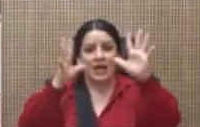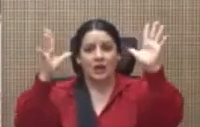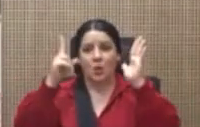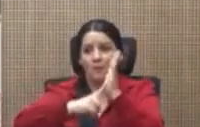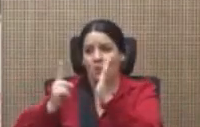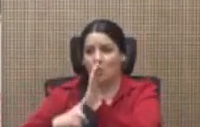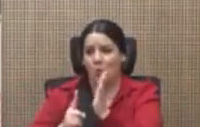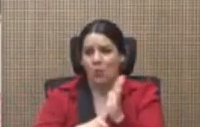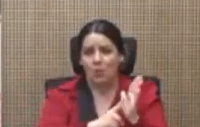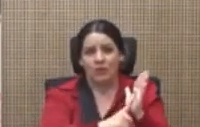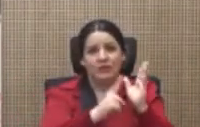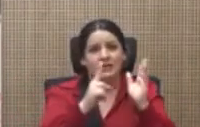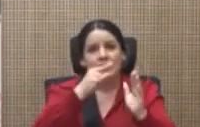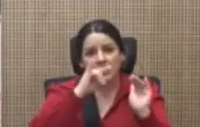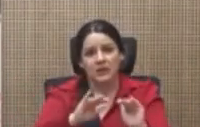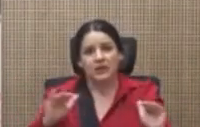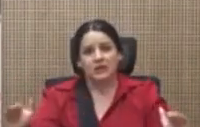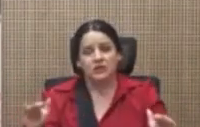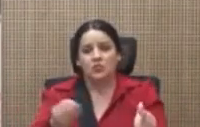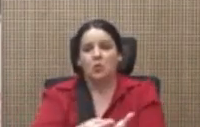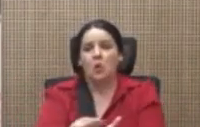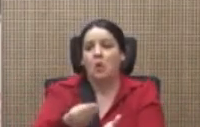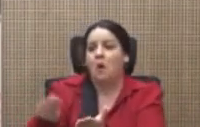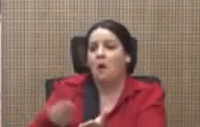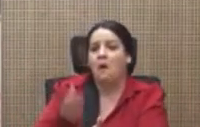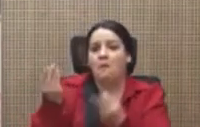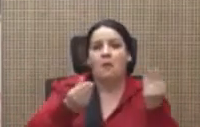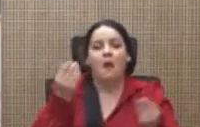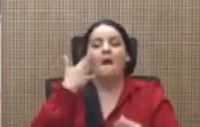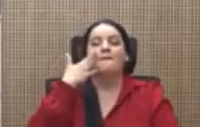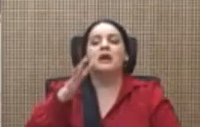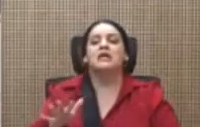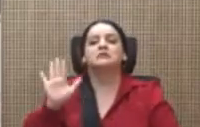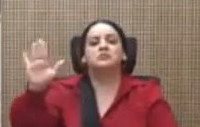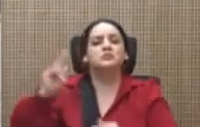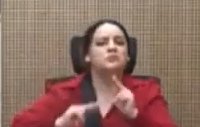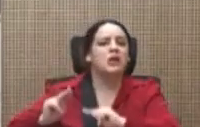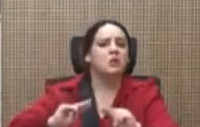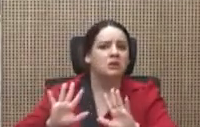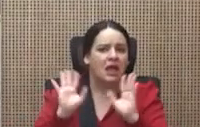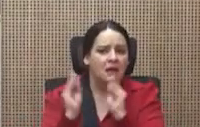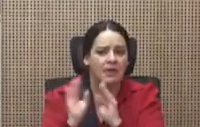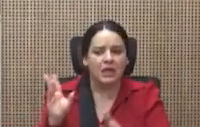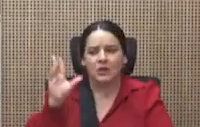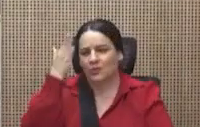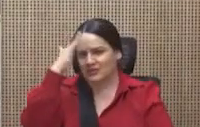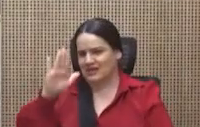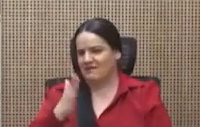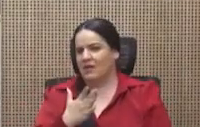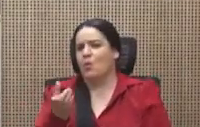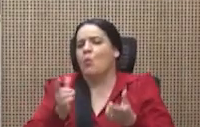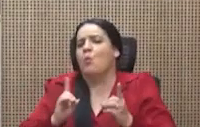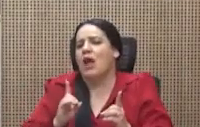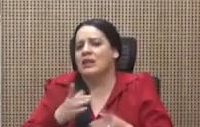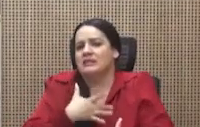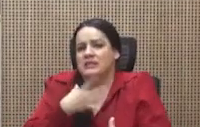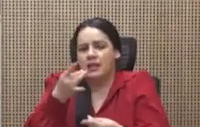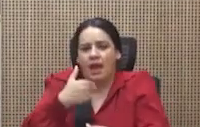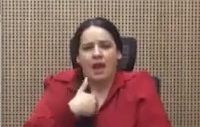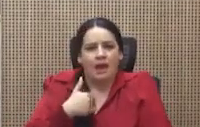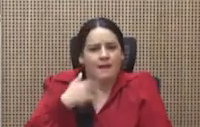pero pareciera que solo es eso un negocio y quién sabe qué intereses tienen de por medio como para no querer que se difunda este mensaje